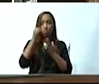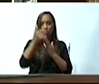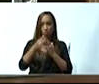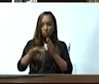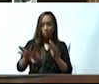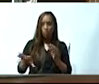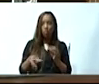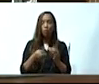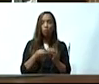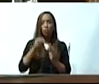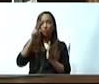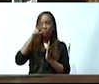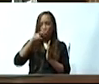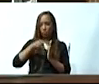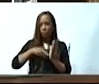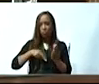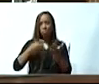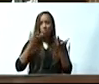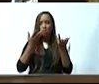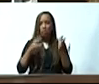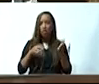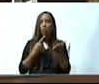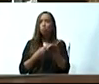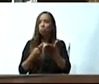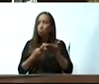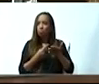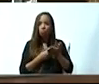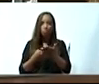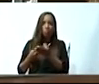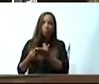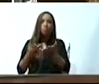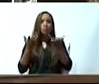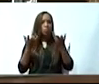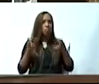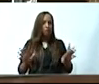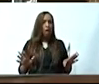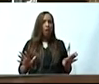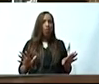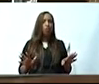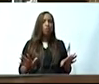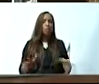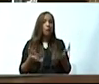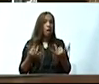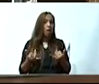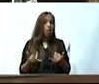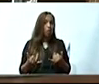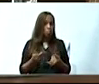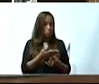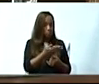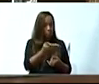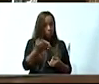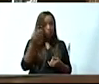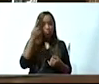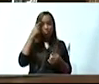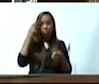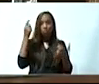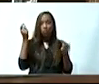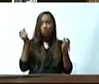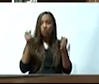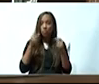diferentes exponentes que lo han hecho en el día de hoy. Solo también aclarando